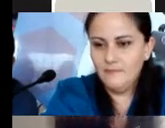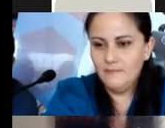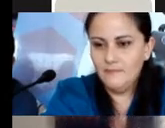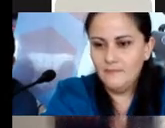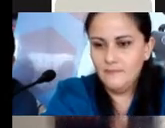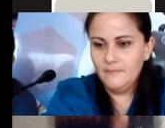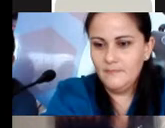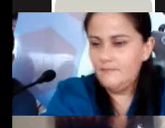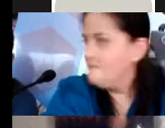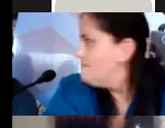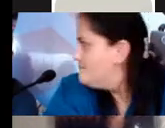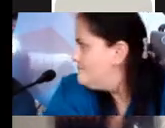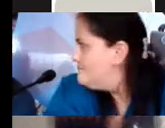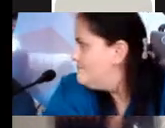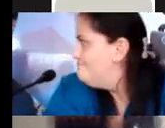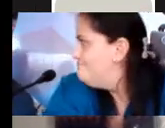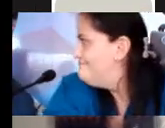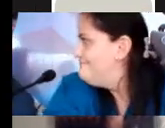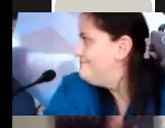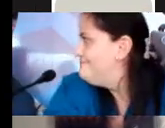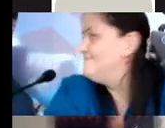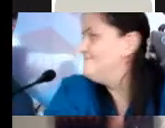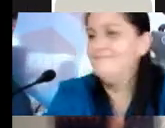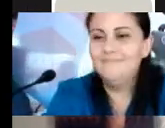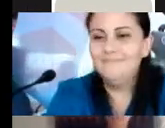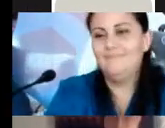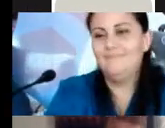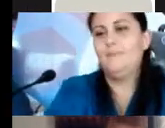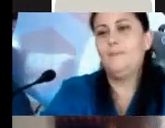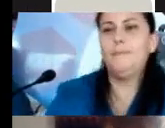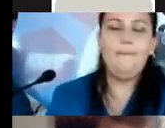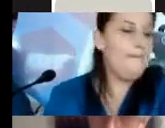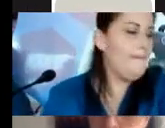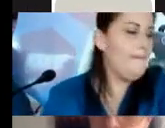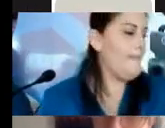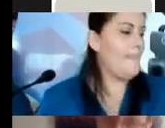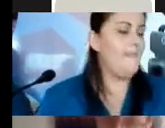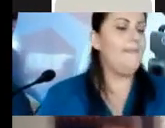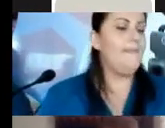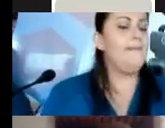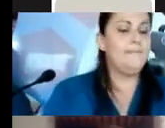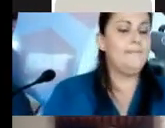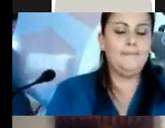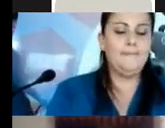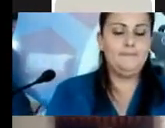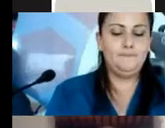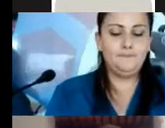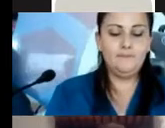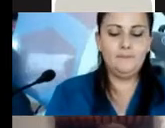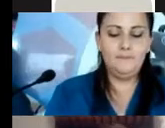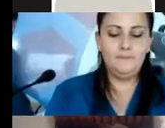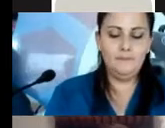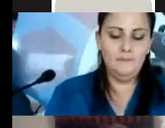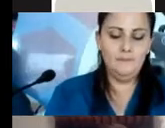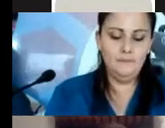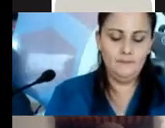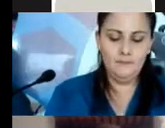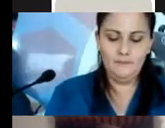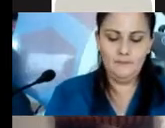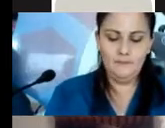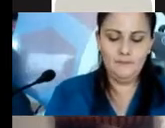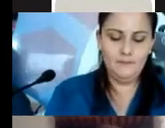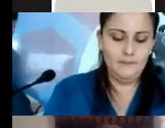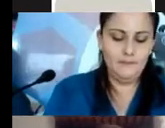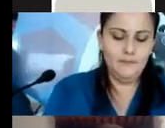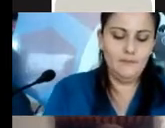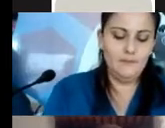más agresivos, una fuerte exarrotación, dónde aplicar la fuerza y cómo aplicarla. Una vez que tengo claro, y lo